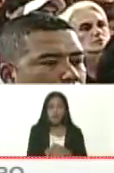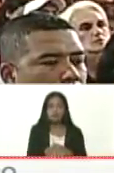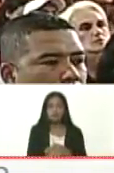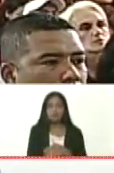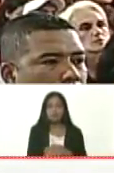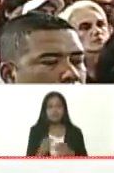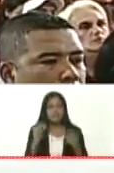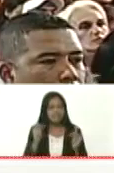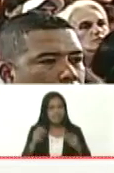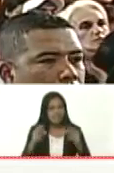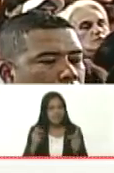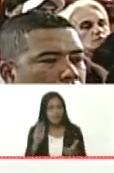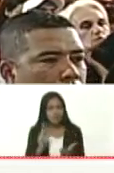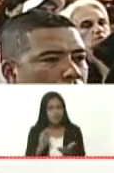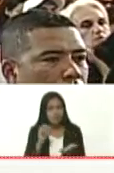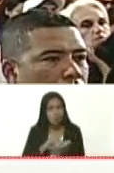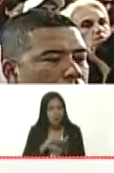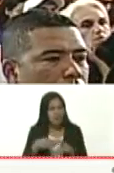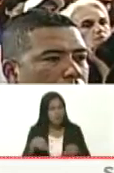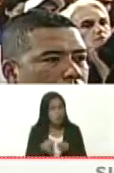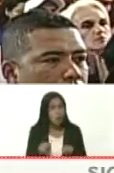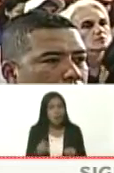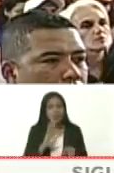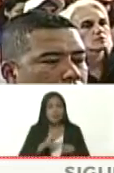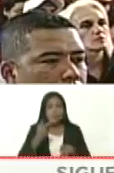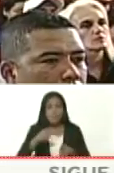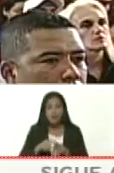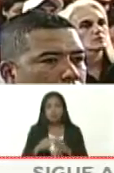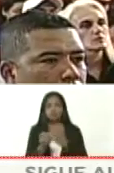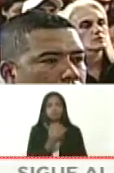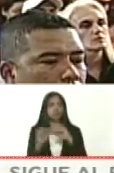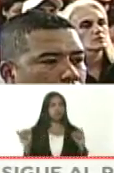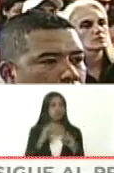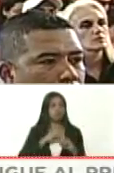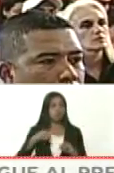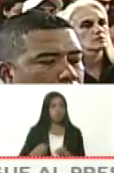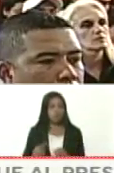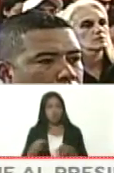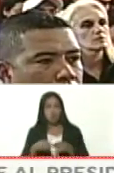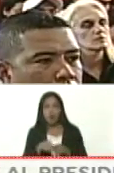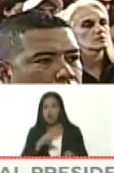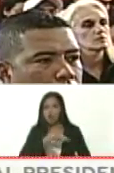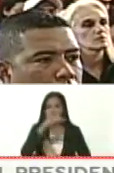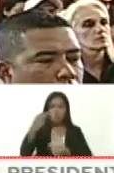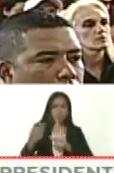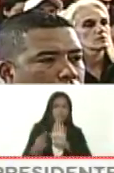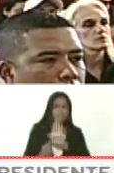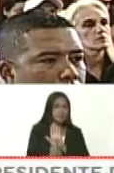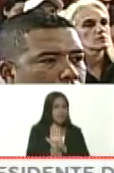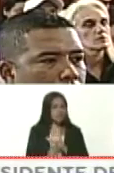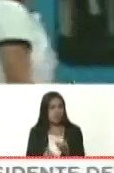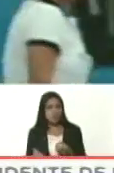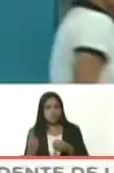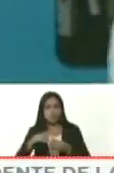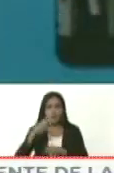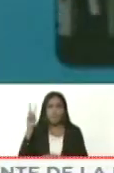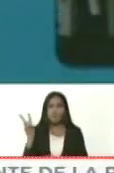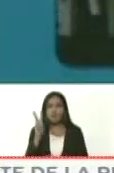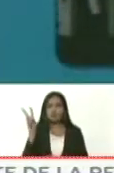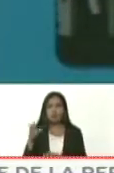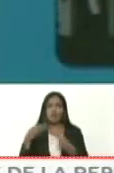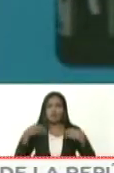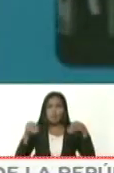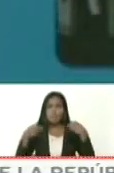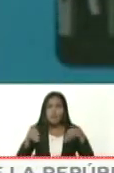de inmediata aplicación para independizar plenamente a la Corporación Venezolana de